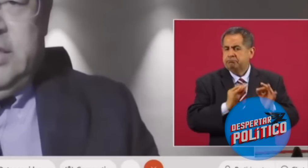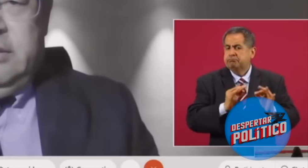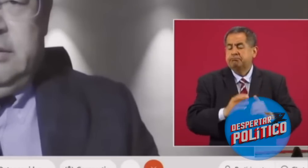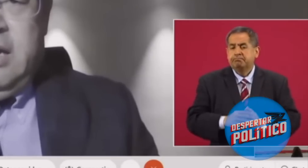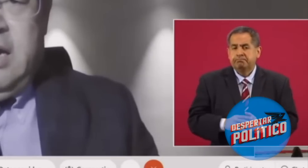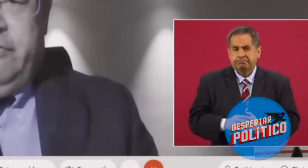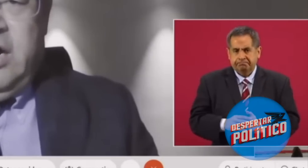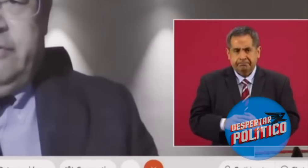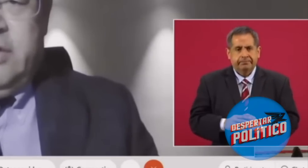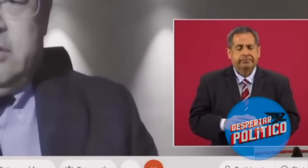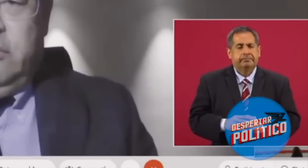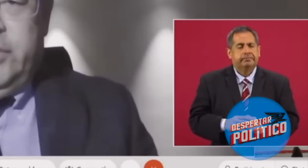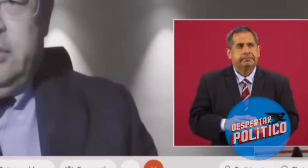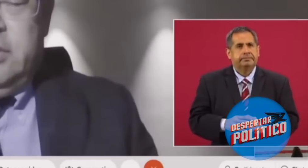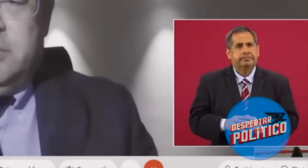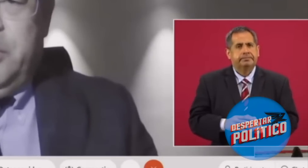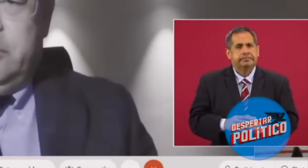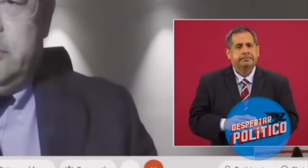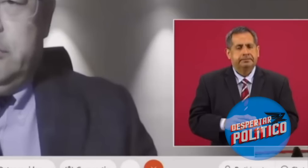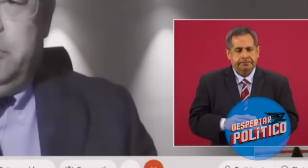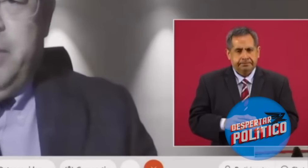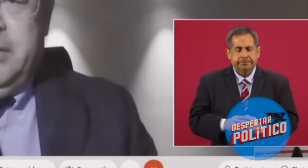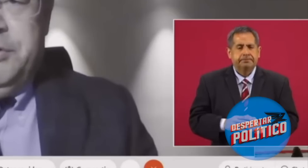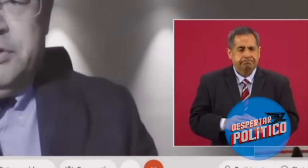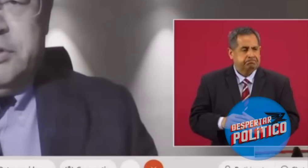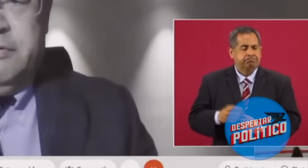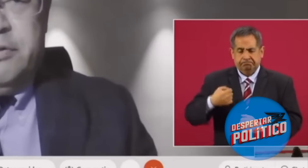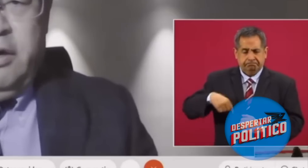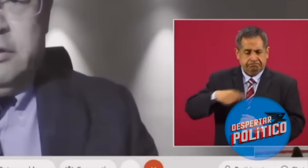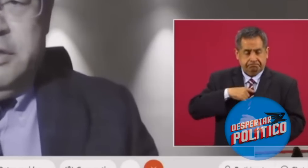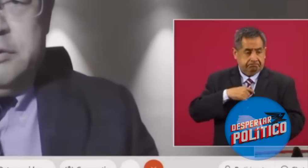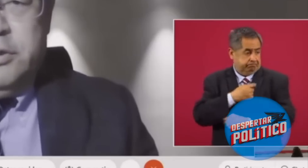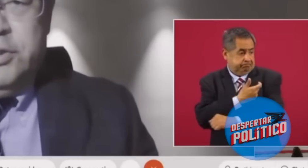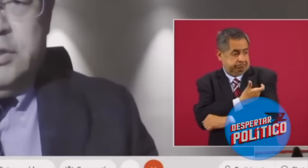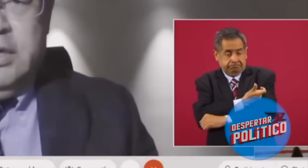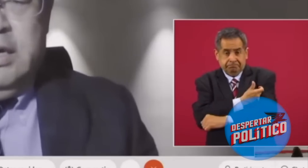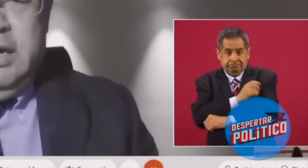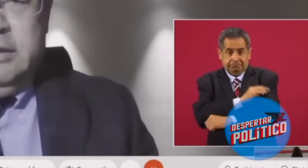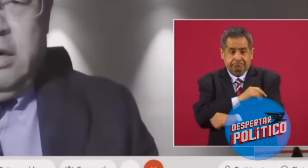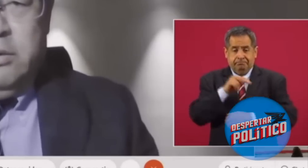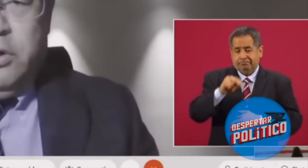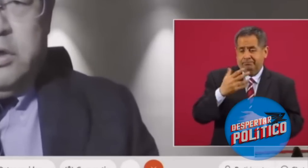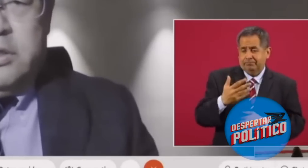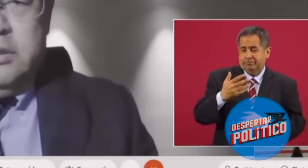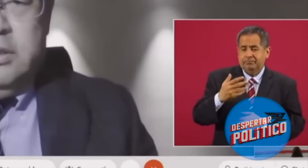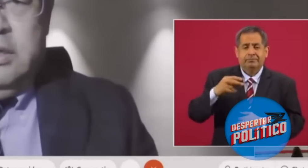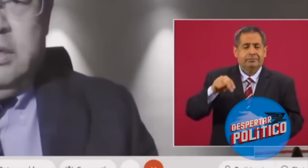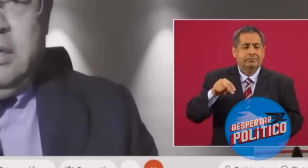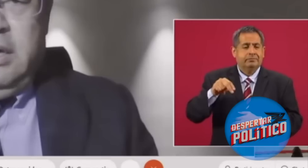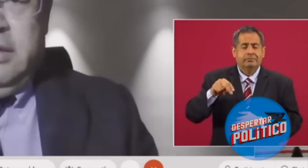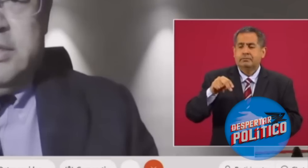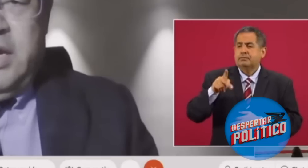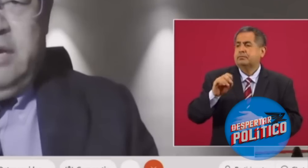Our vaccine F5 and COV is built through nuestra vacuna N5NCoV es